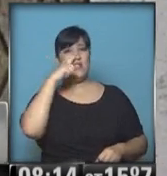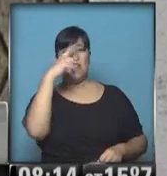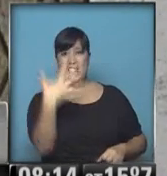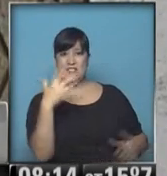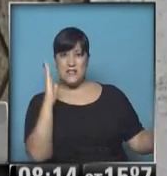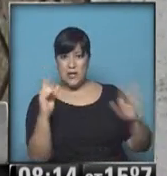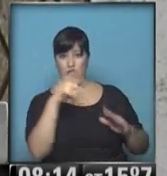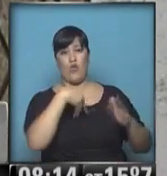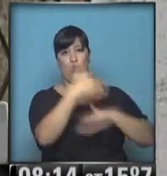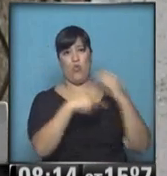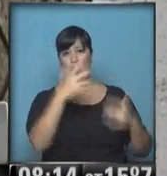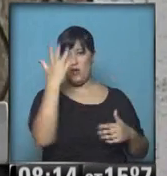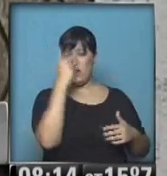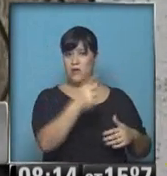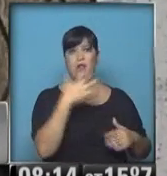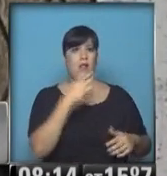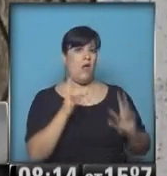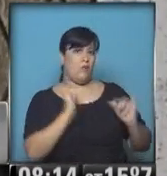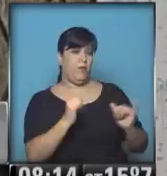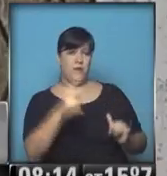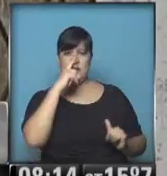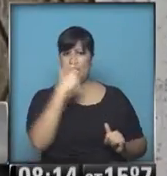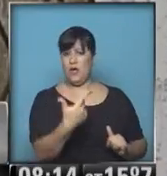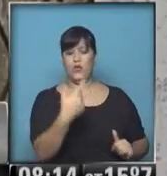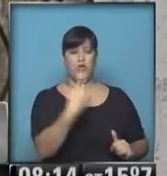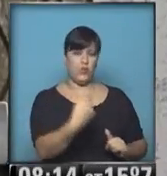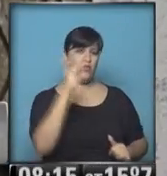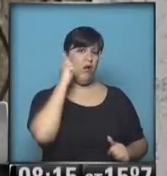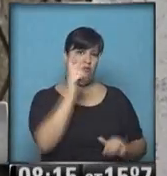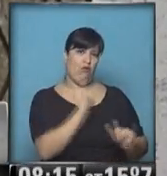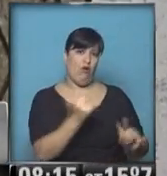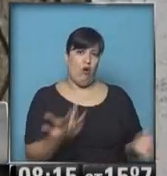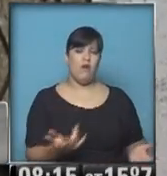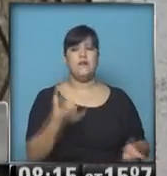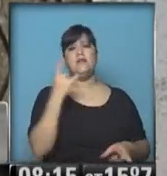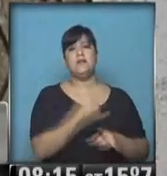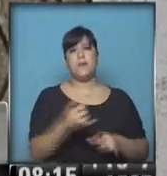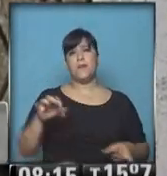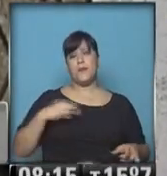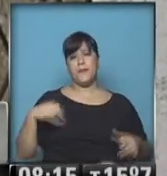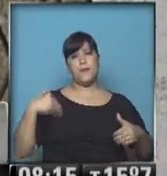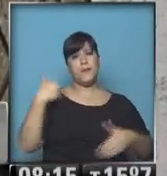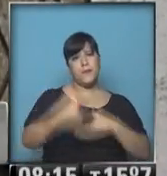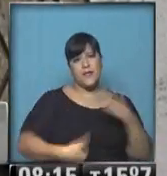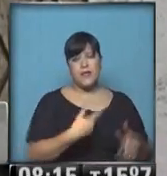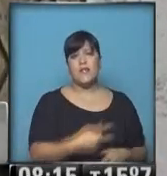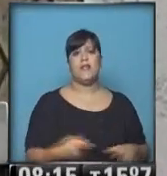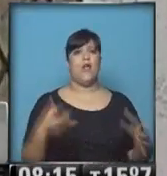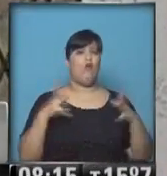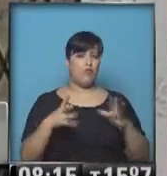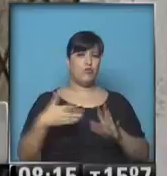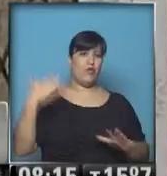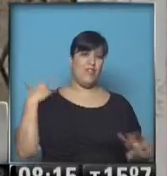prácticamente en claro 71 años cuando digamos se transcurre una vida en el fútbol de aquella